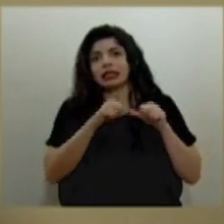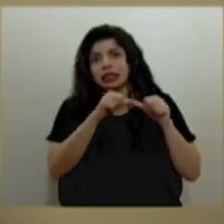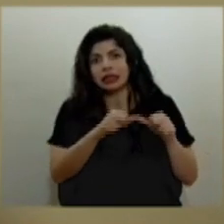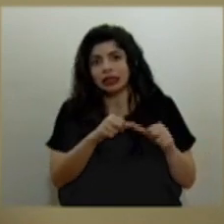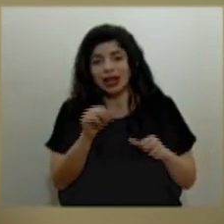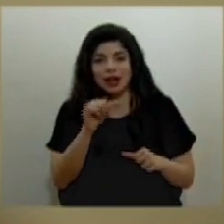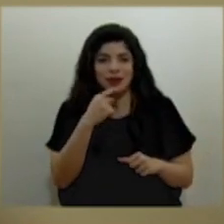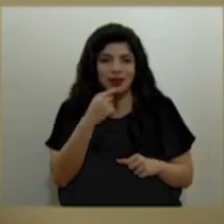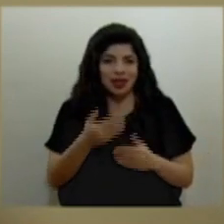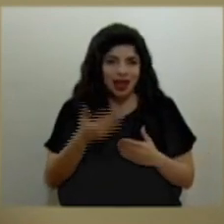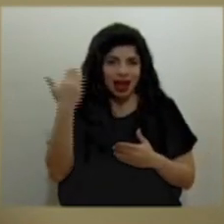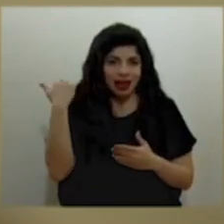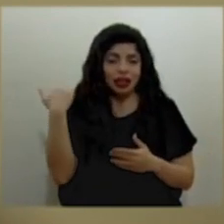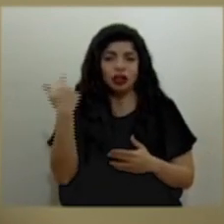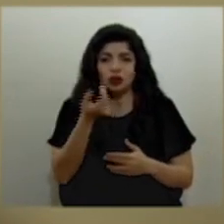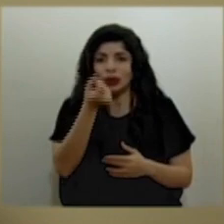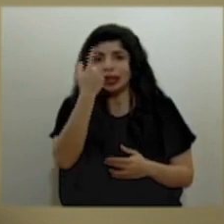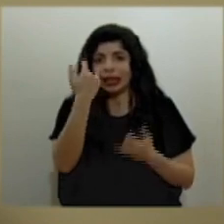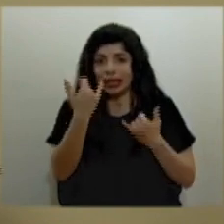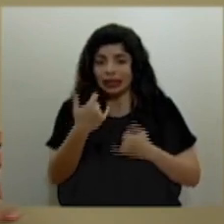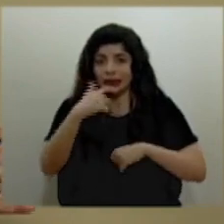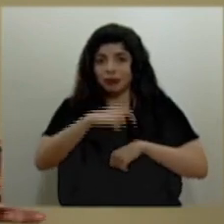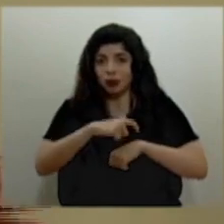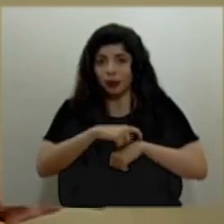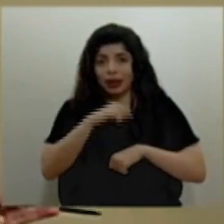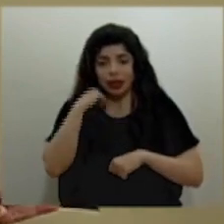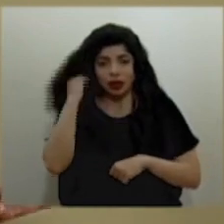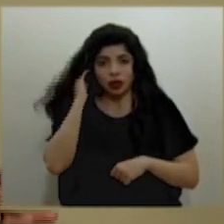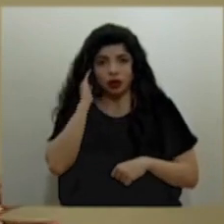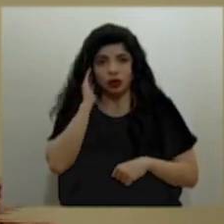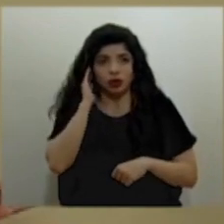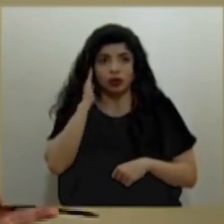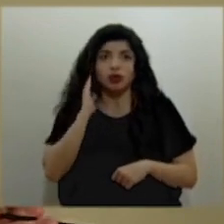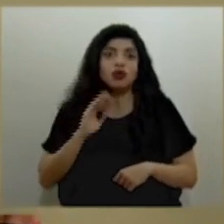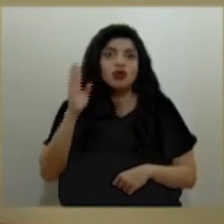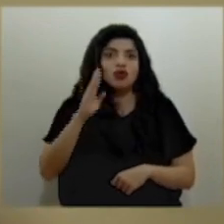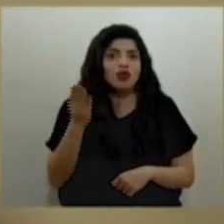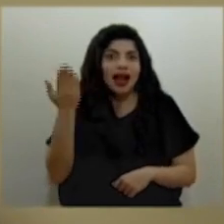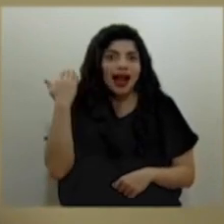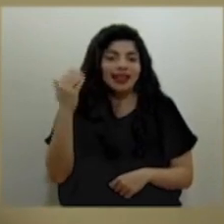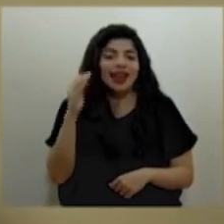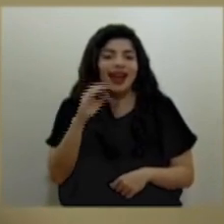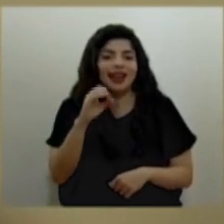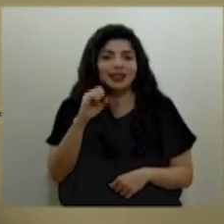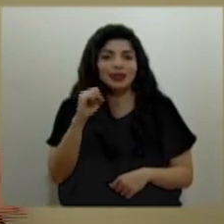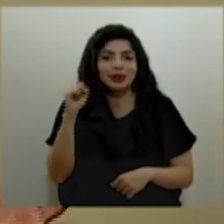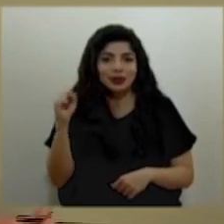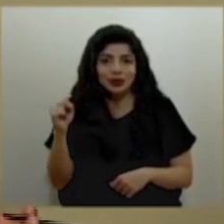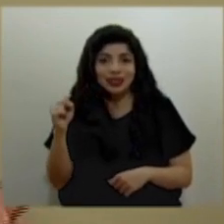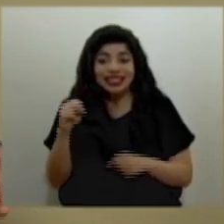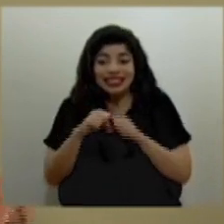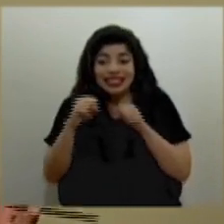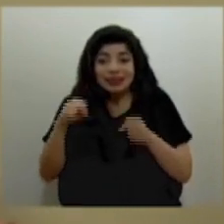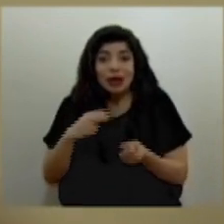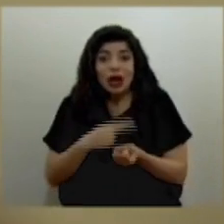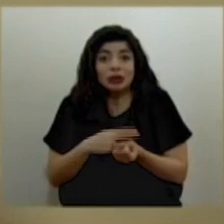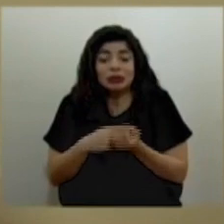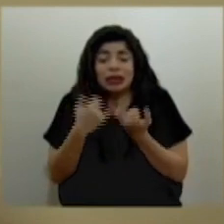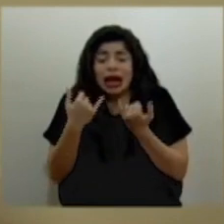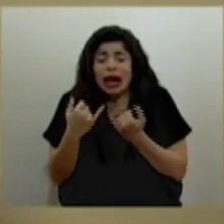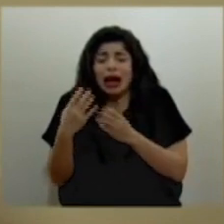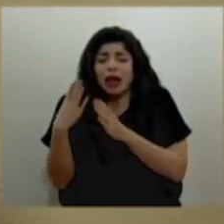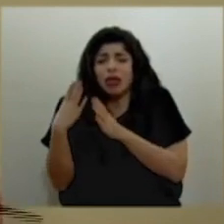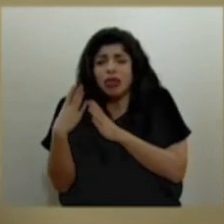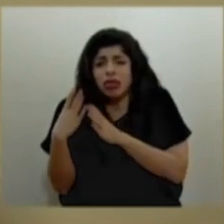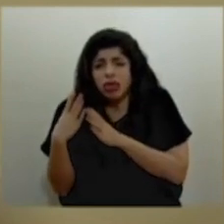Y como indicamos anteriormente, entendemos que en este momento, sin precedentes también, la Caja Costarricense de Seguro Social, el sistema hospitalario está sumamente